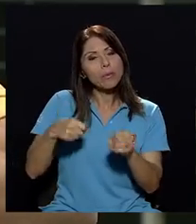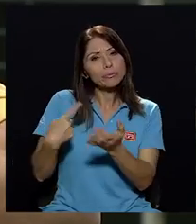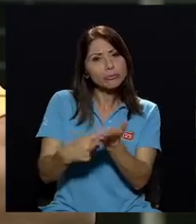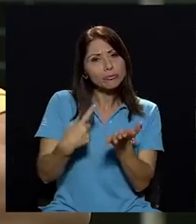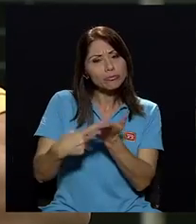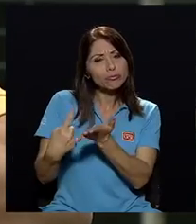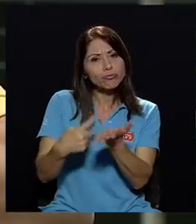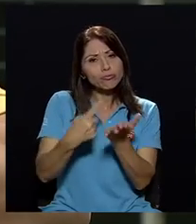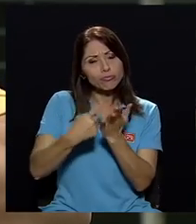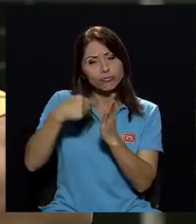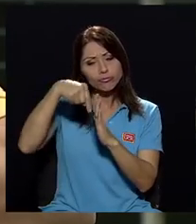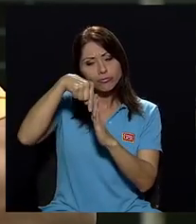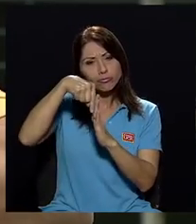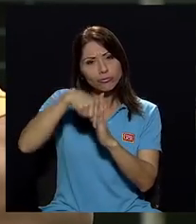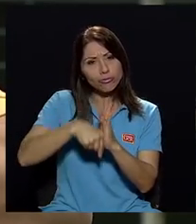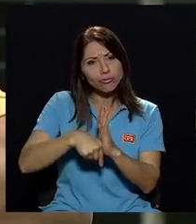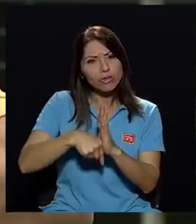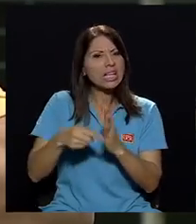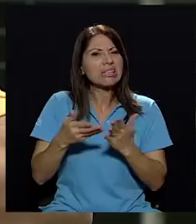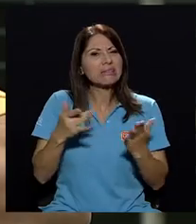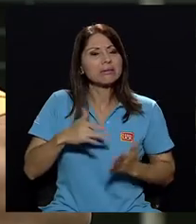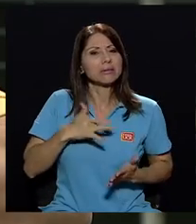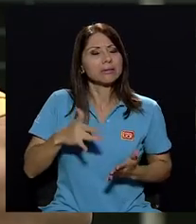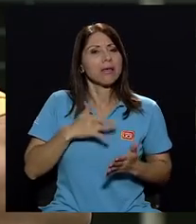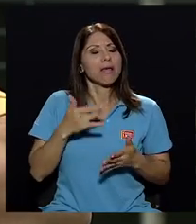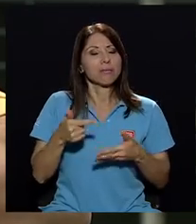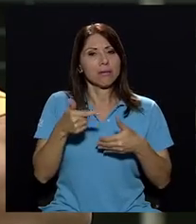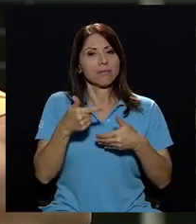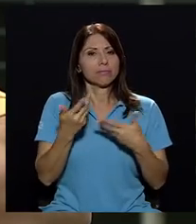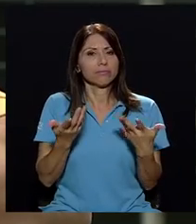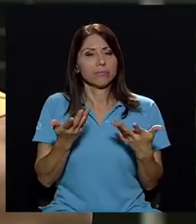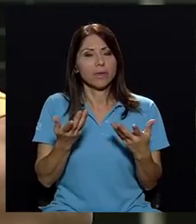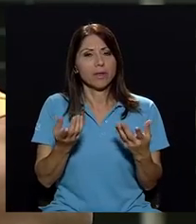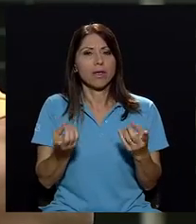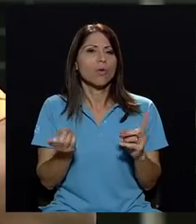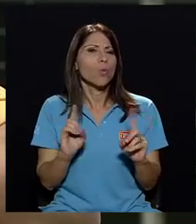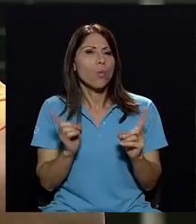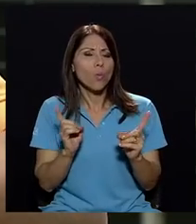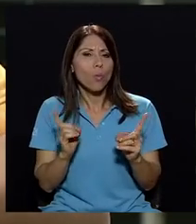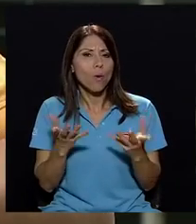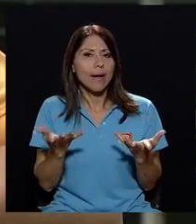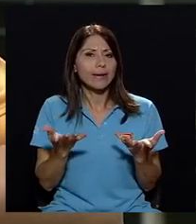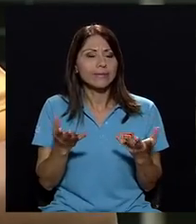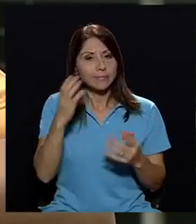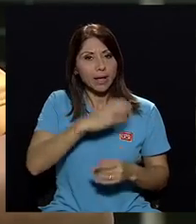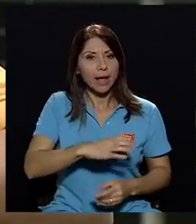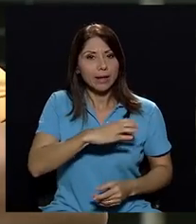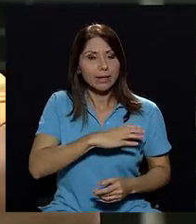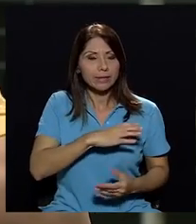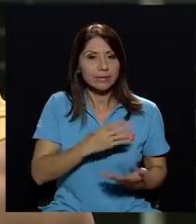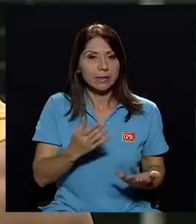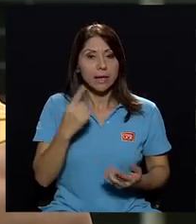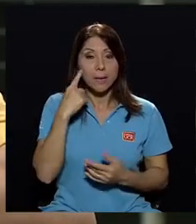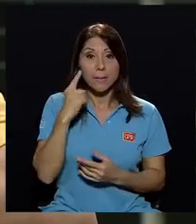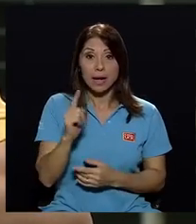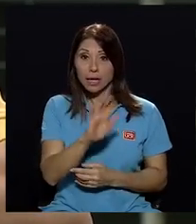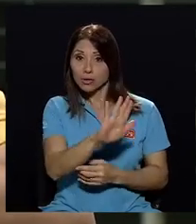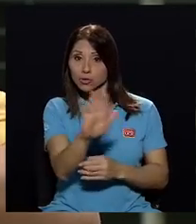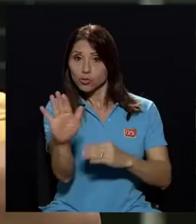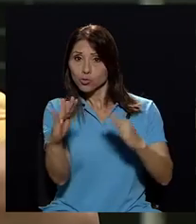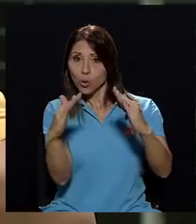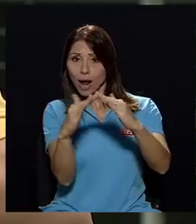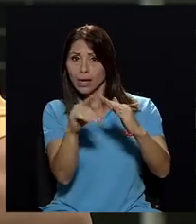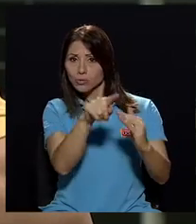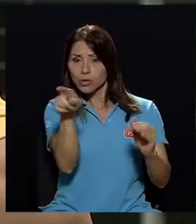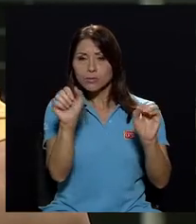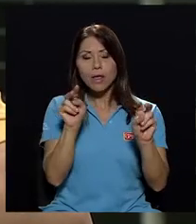importante ahondar sobre esos síntomas, ¿verdad?, y cuáles, pues, las características que tienen para que ya en sus hogares